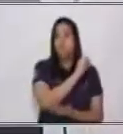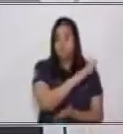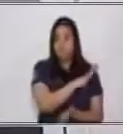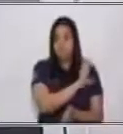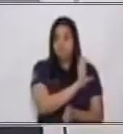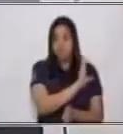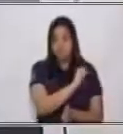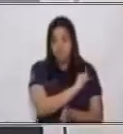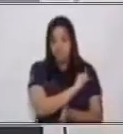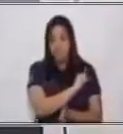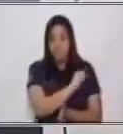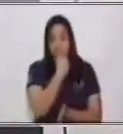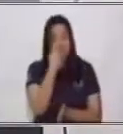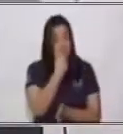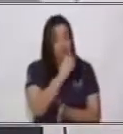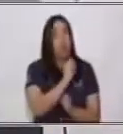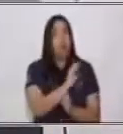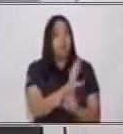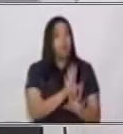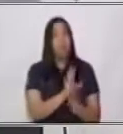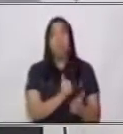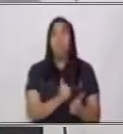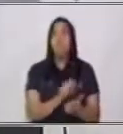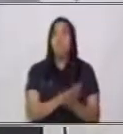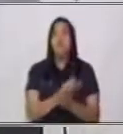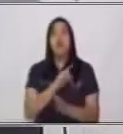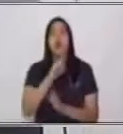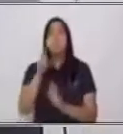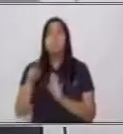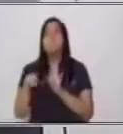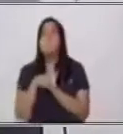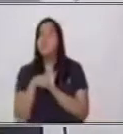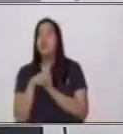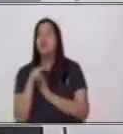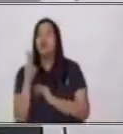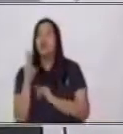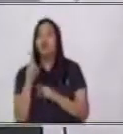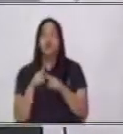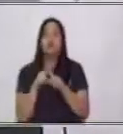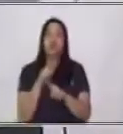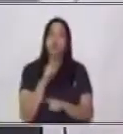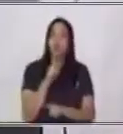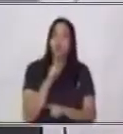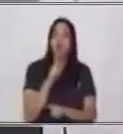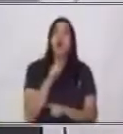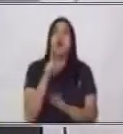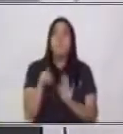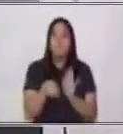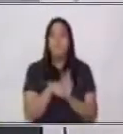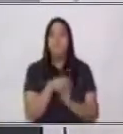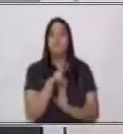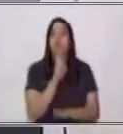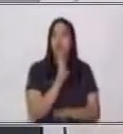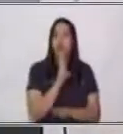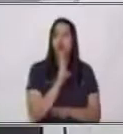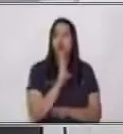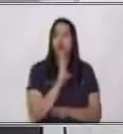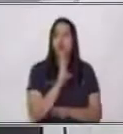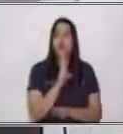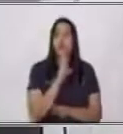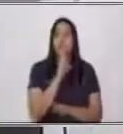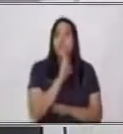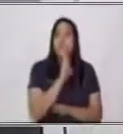el renglón completo. Ahora, ya logramos el 1 aquí. Esta